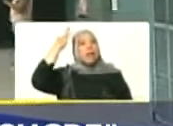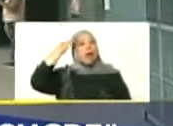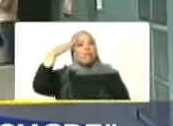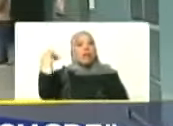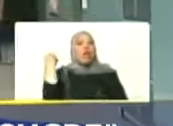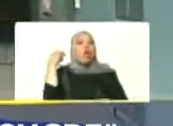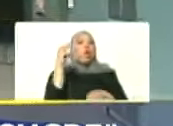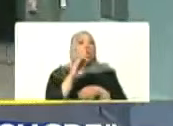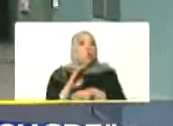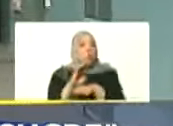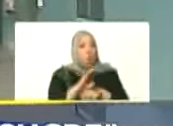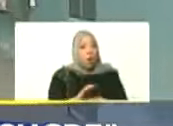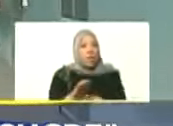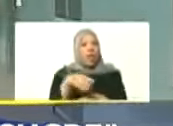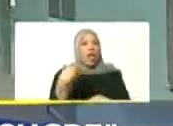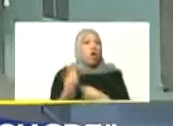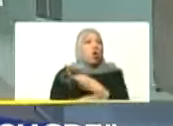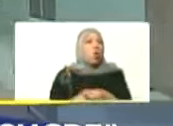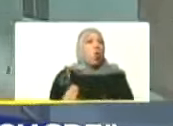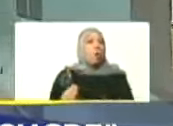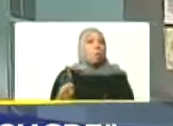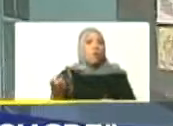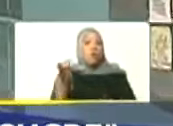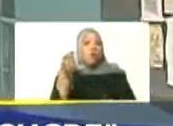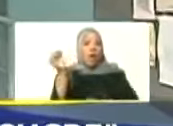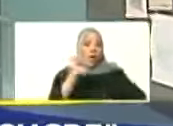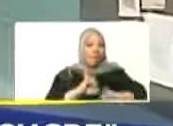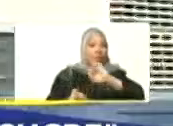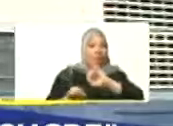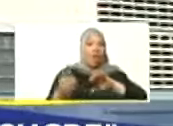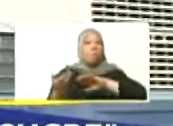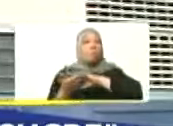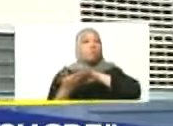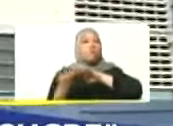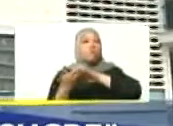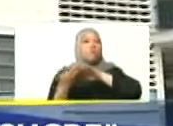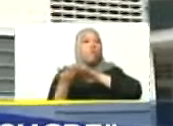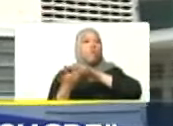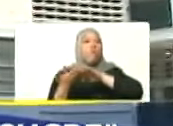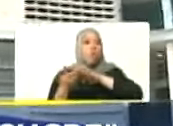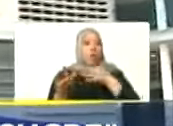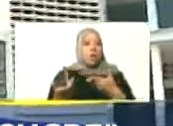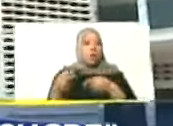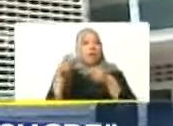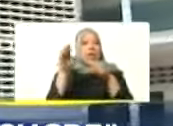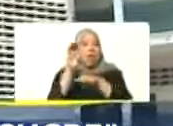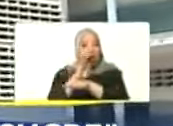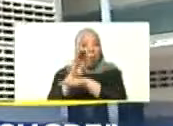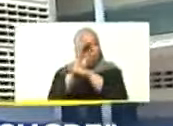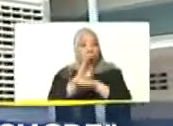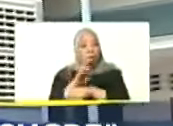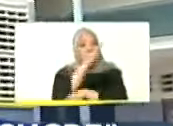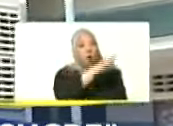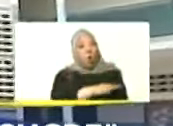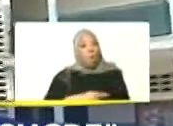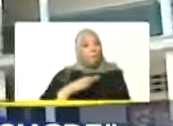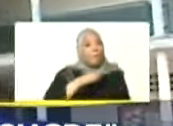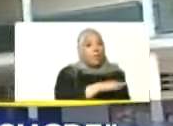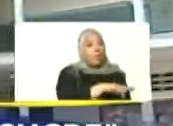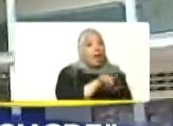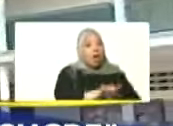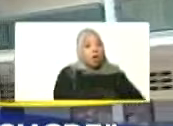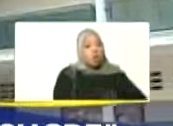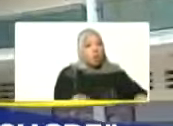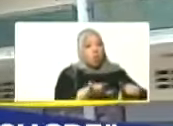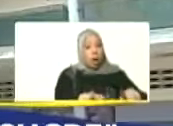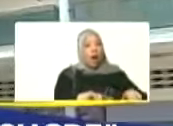cuide, proteja y preserve y mantenga pues sus hospitales, sus ambulatorios. Así como hemos